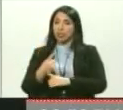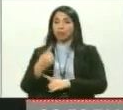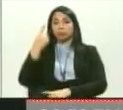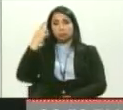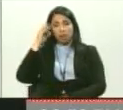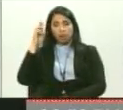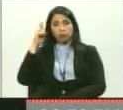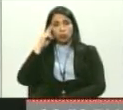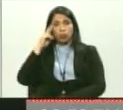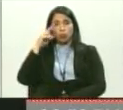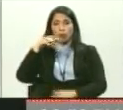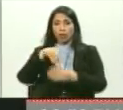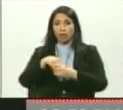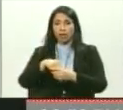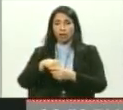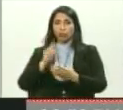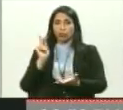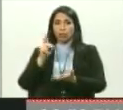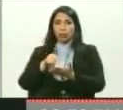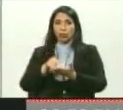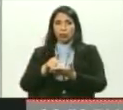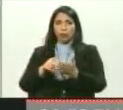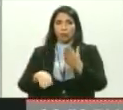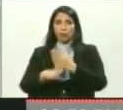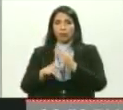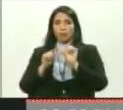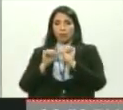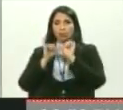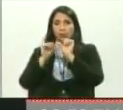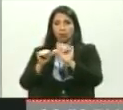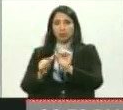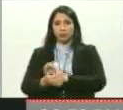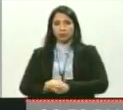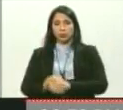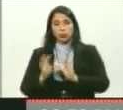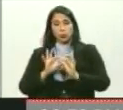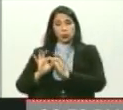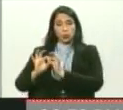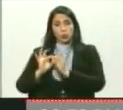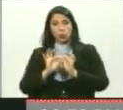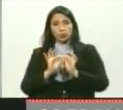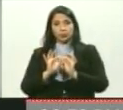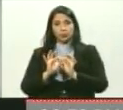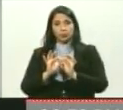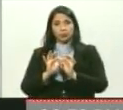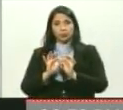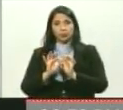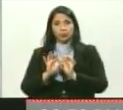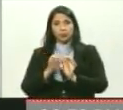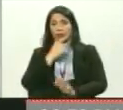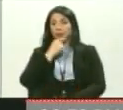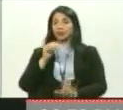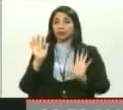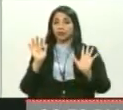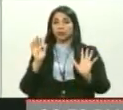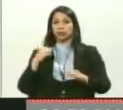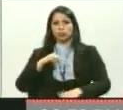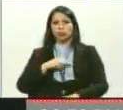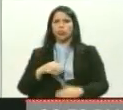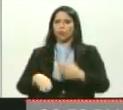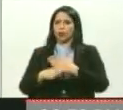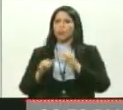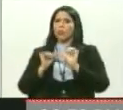la cuarentena llegó y se va a mantener en unión. Así de sencillo. Vamos a mantenerla,